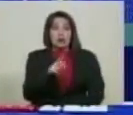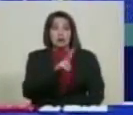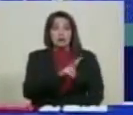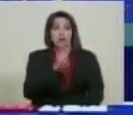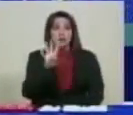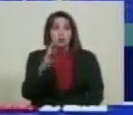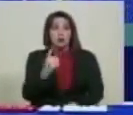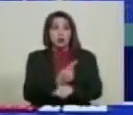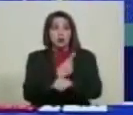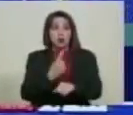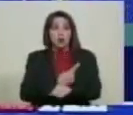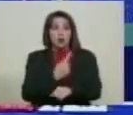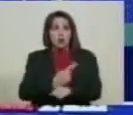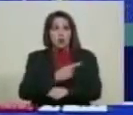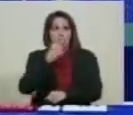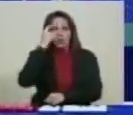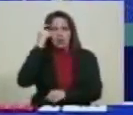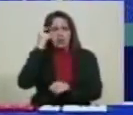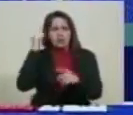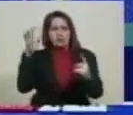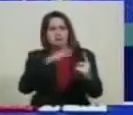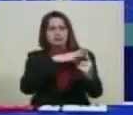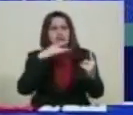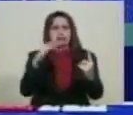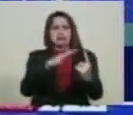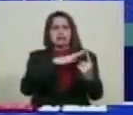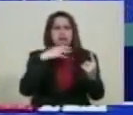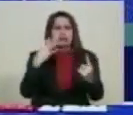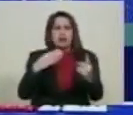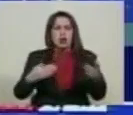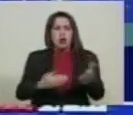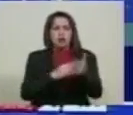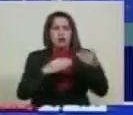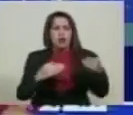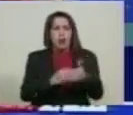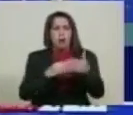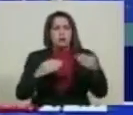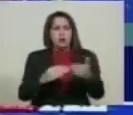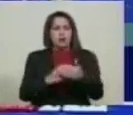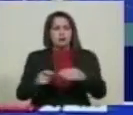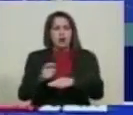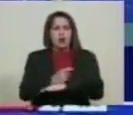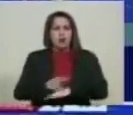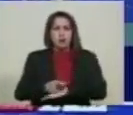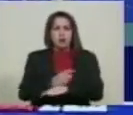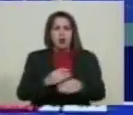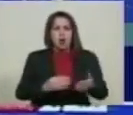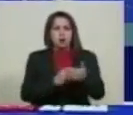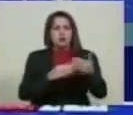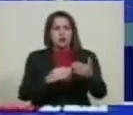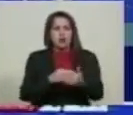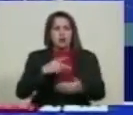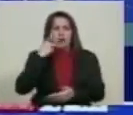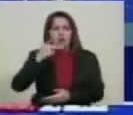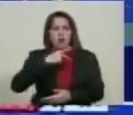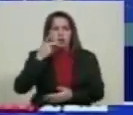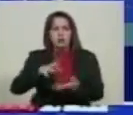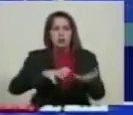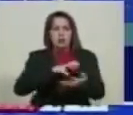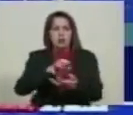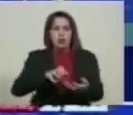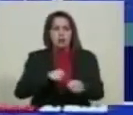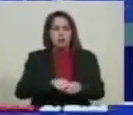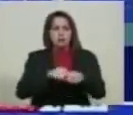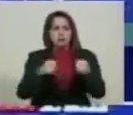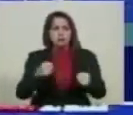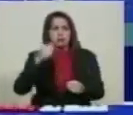día en una conspiración permanente para intentar un gran disturbio político, militar,